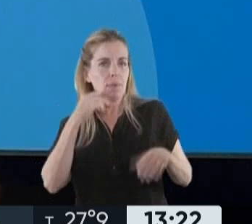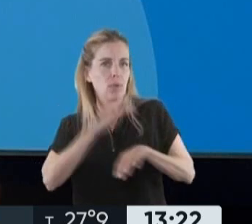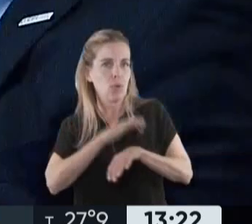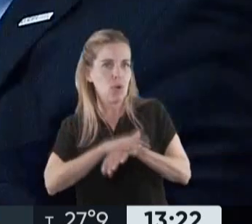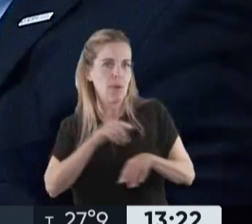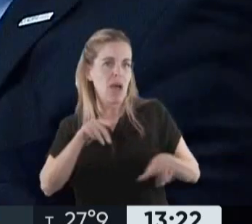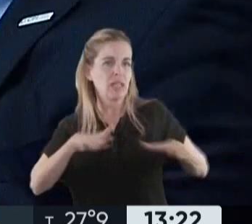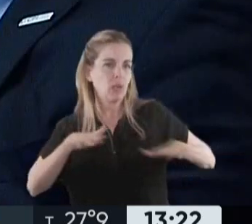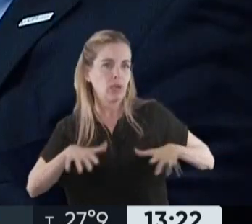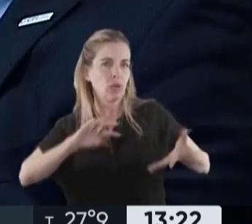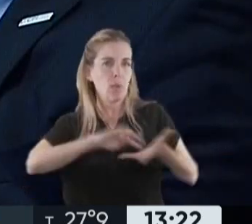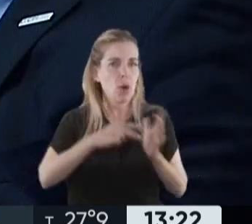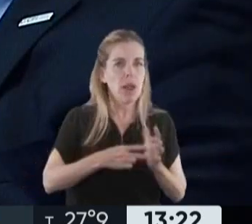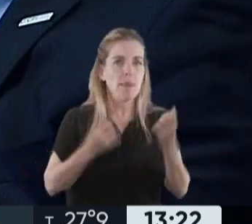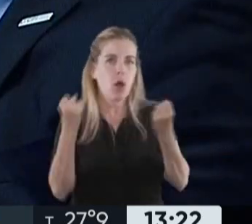recurrentes,